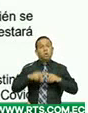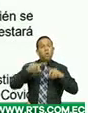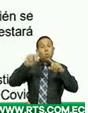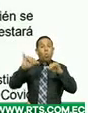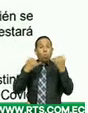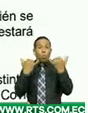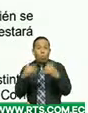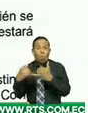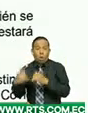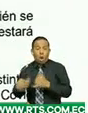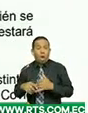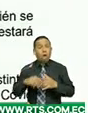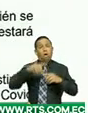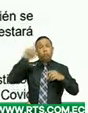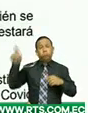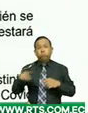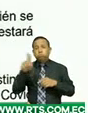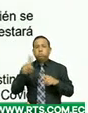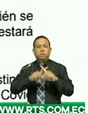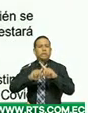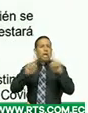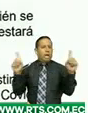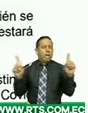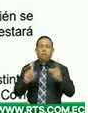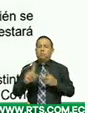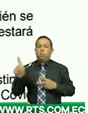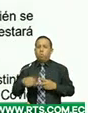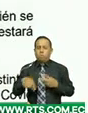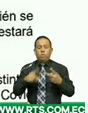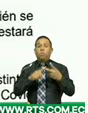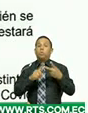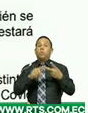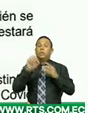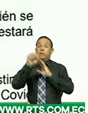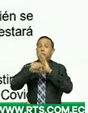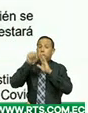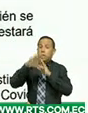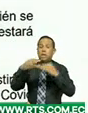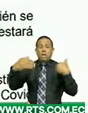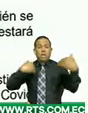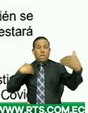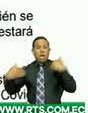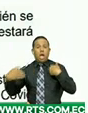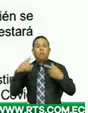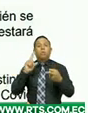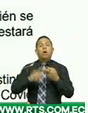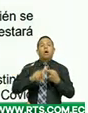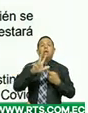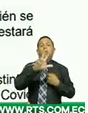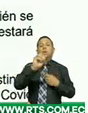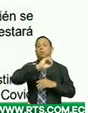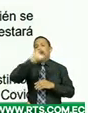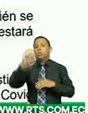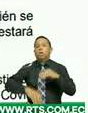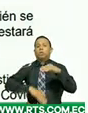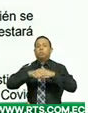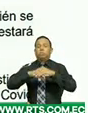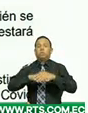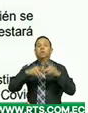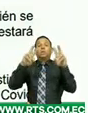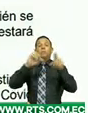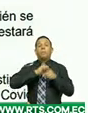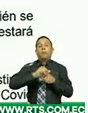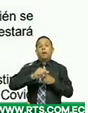mecánicos, operación de cines y teatros con un 30% de aforo. La práctica de deportes recreativos